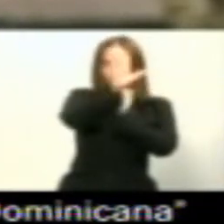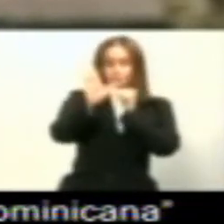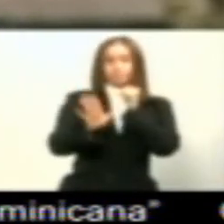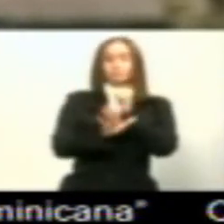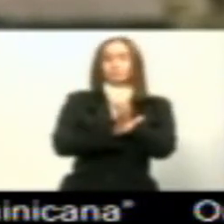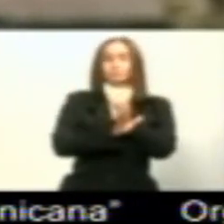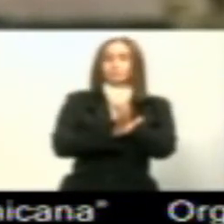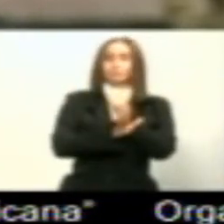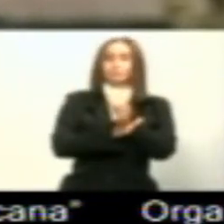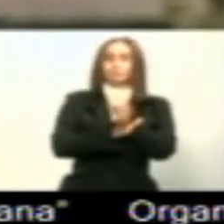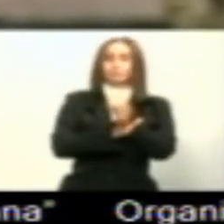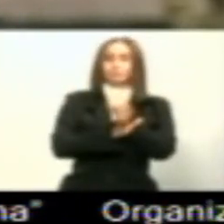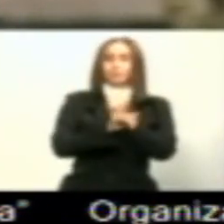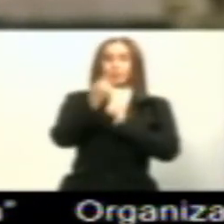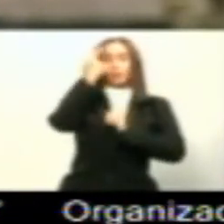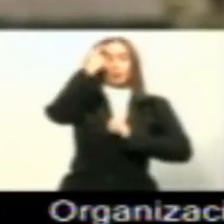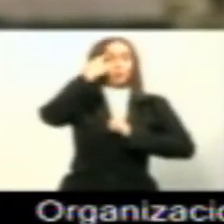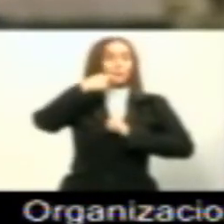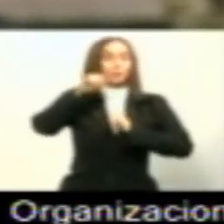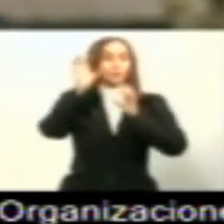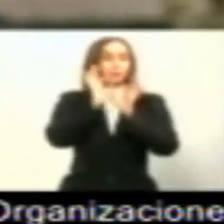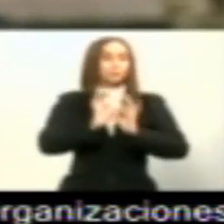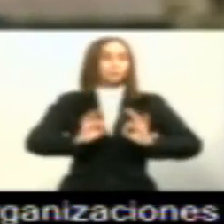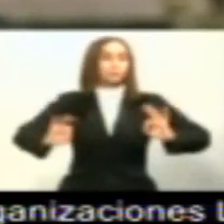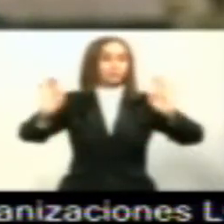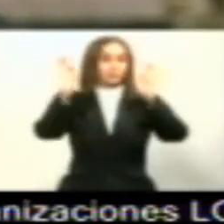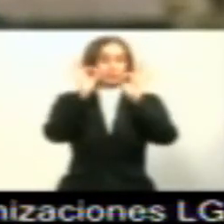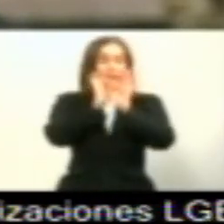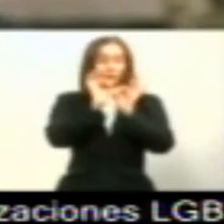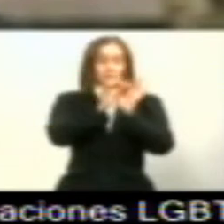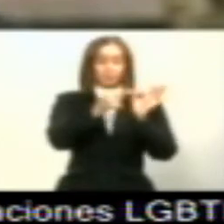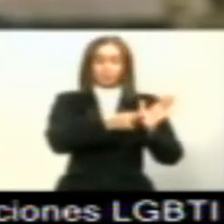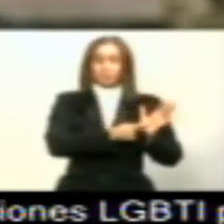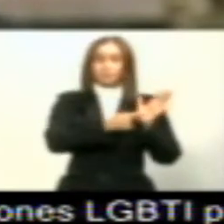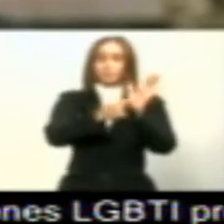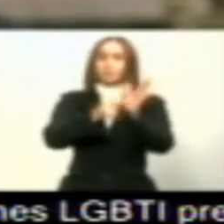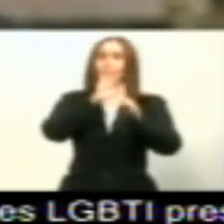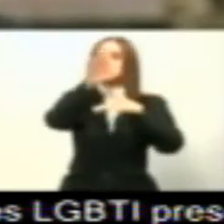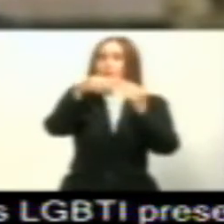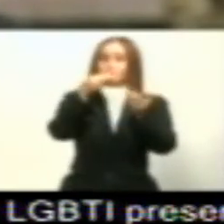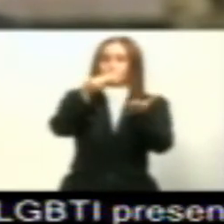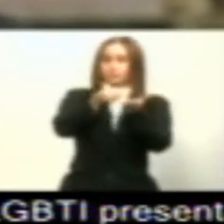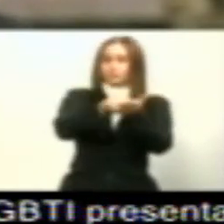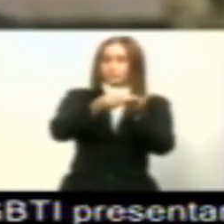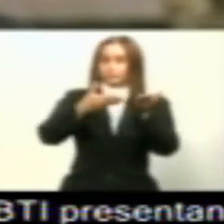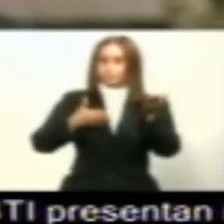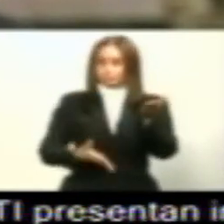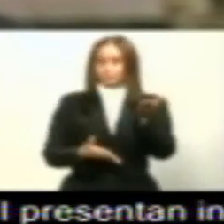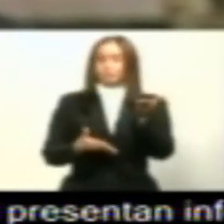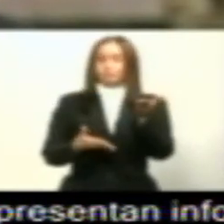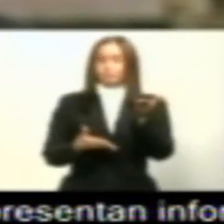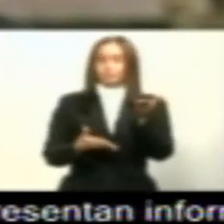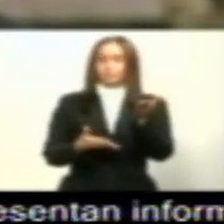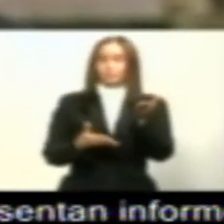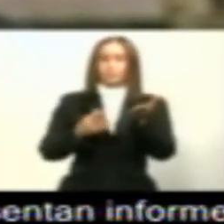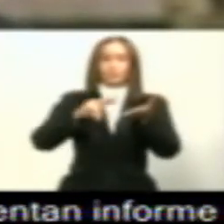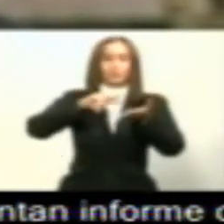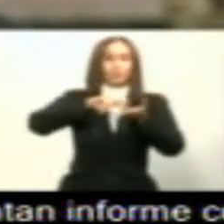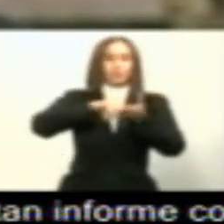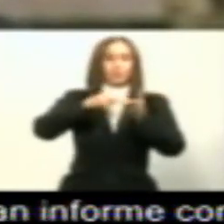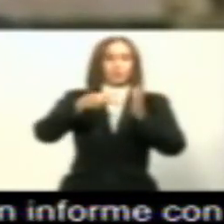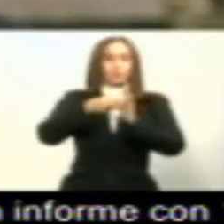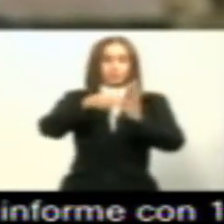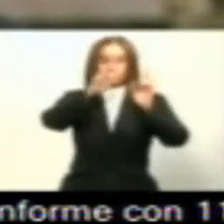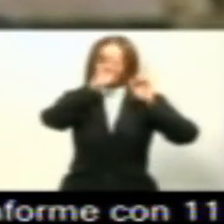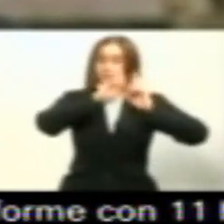prioridad absoluta el control de todo gasto gubernamental. El mayor respeto que se puede tener hacia el pueblo dominicano